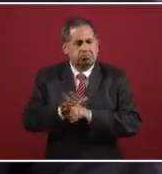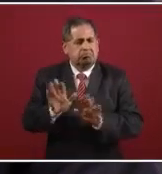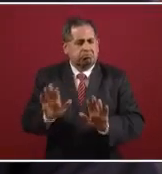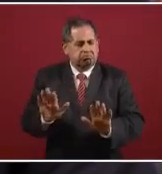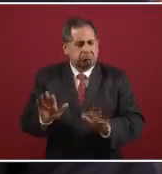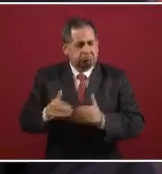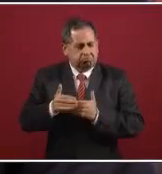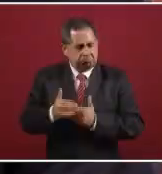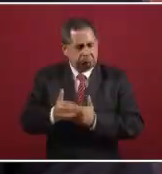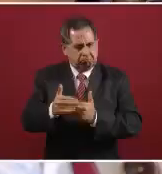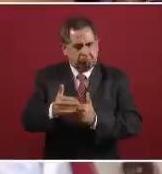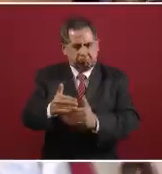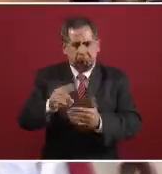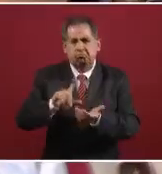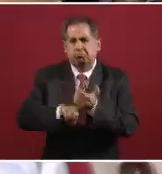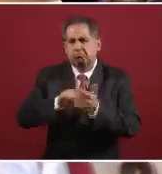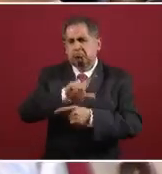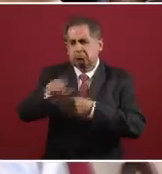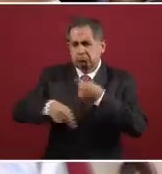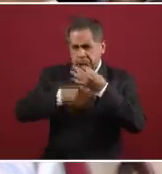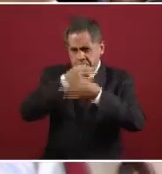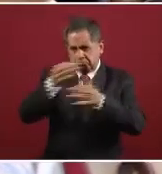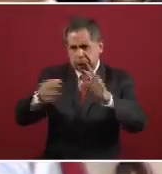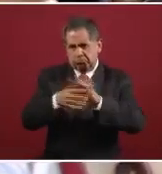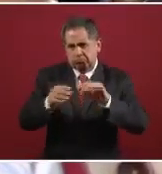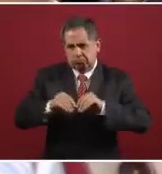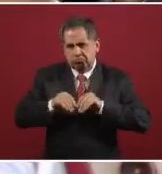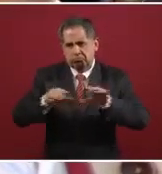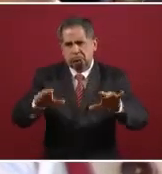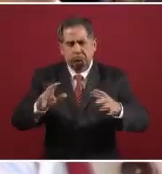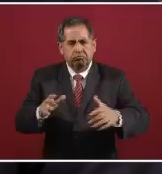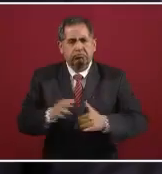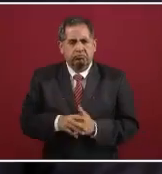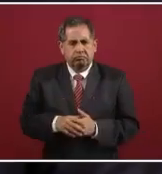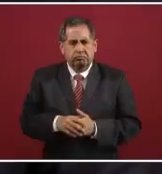y en su momento se va a